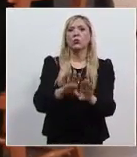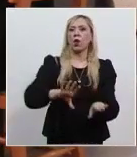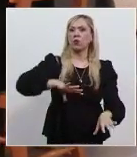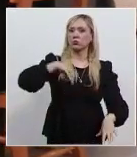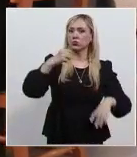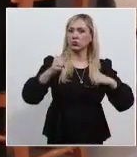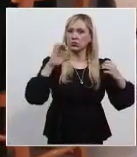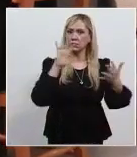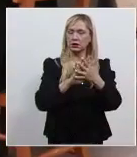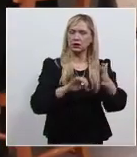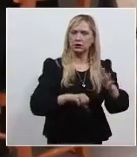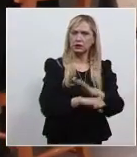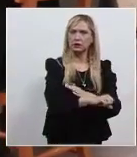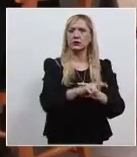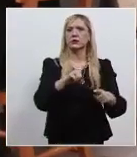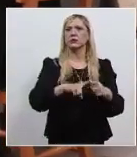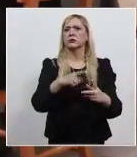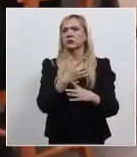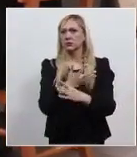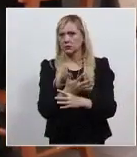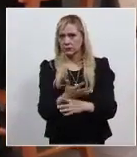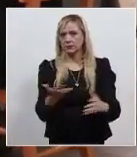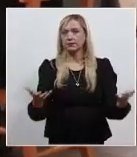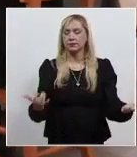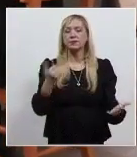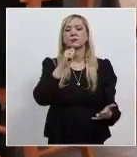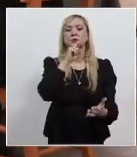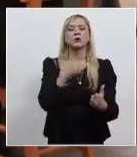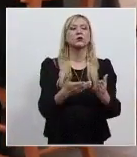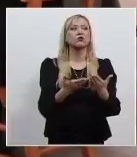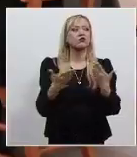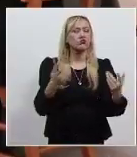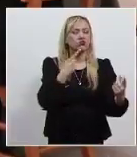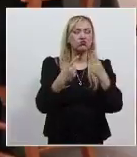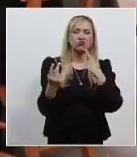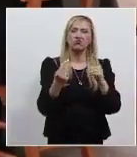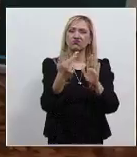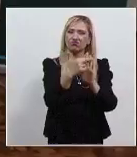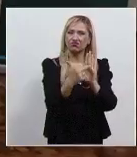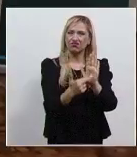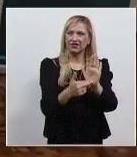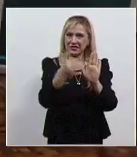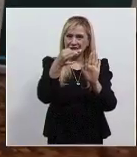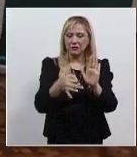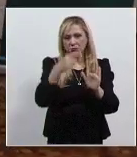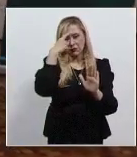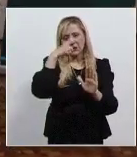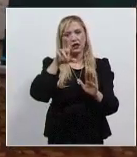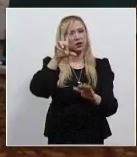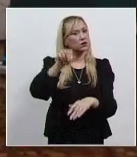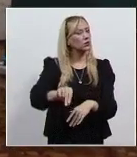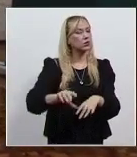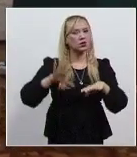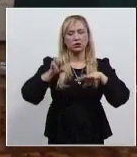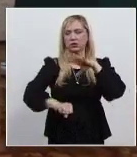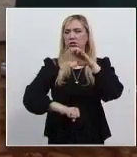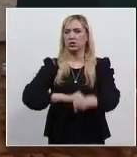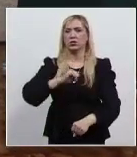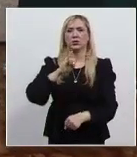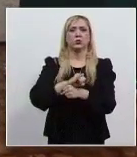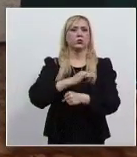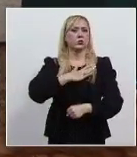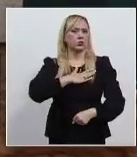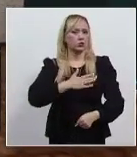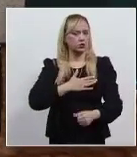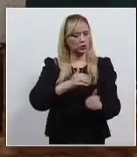dijo que en breve se emitirá un protocolo de actuación para determinar la legalidad de las detenciones. Y es que la ministra presidenta destacó que